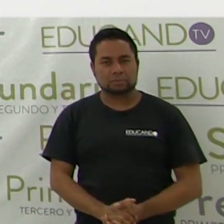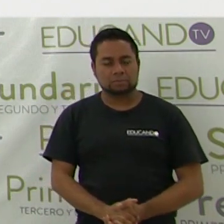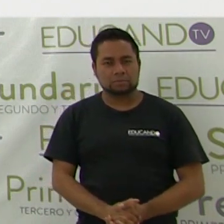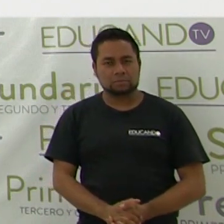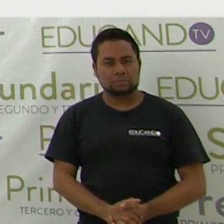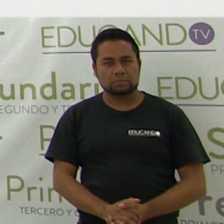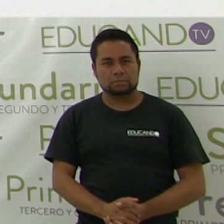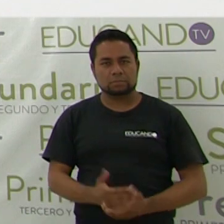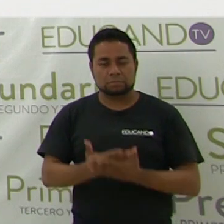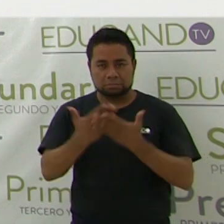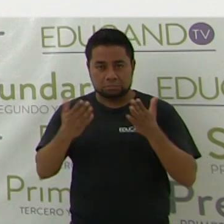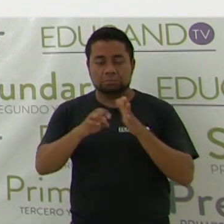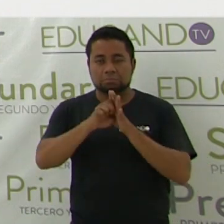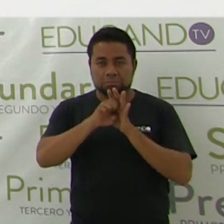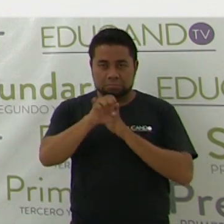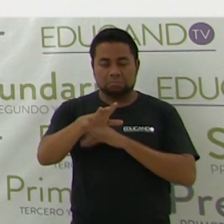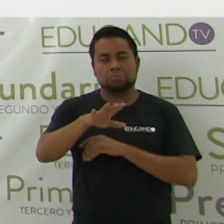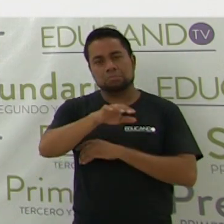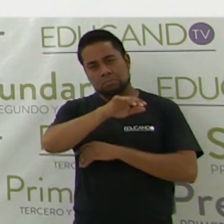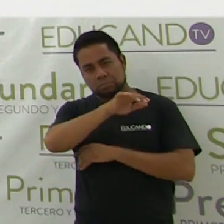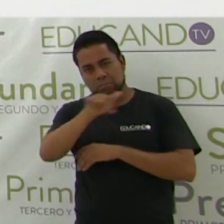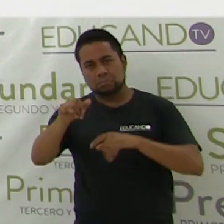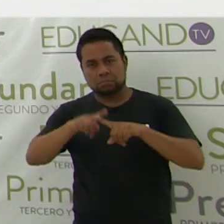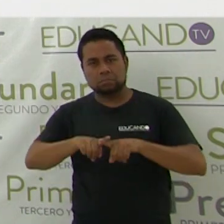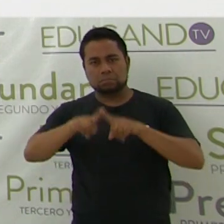otra parte que ustedes tienen para